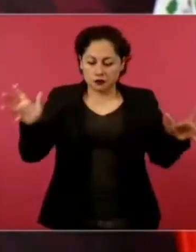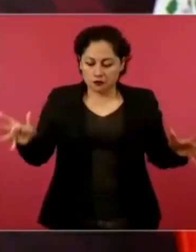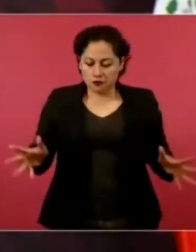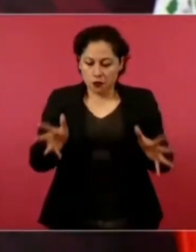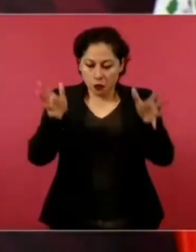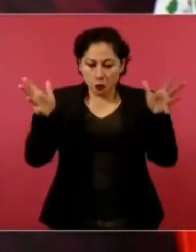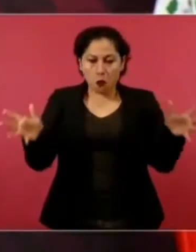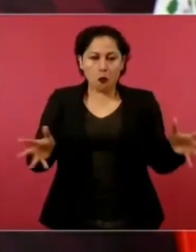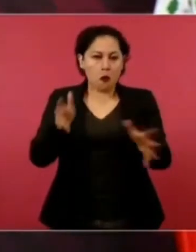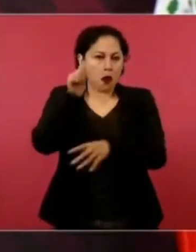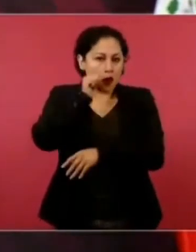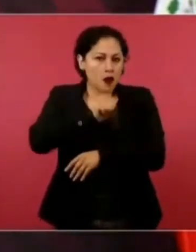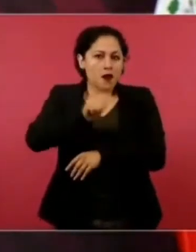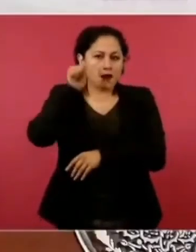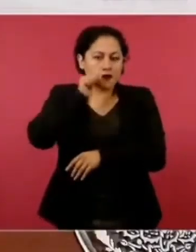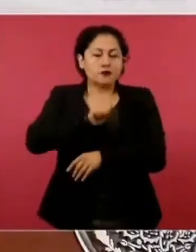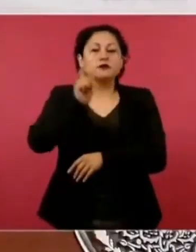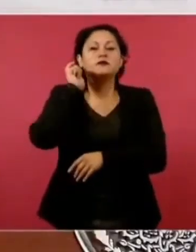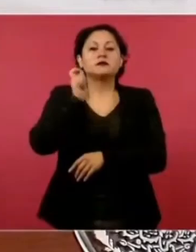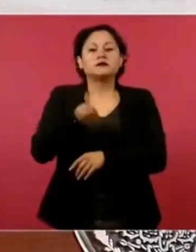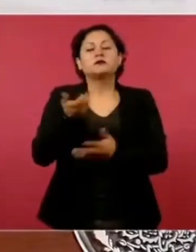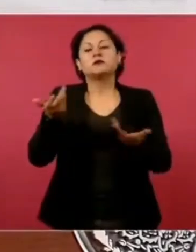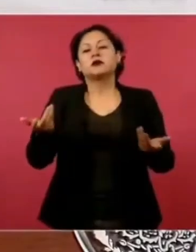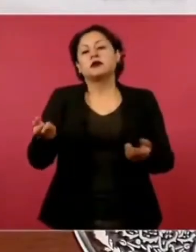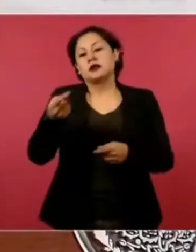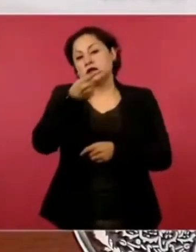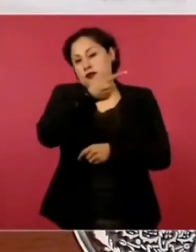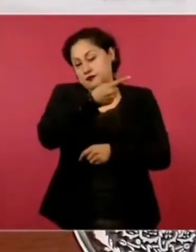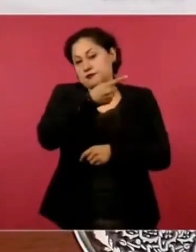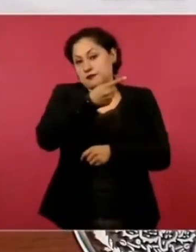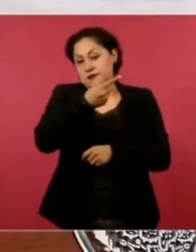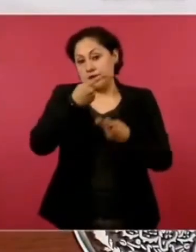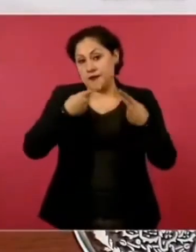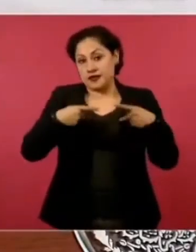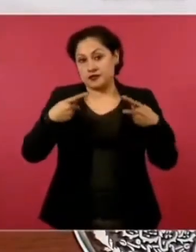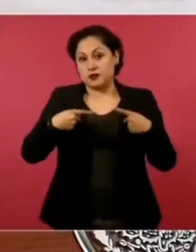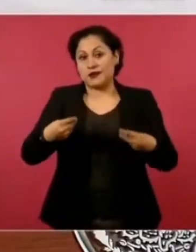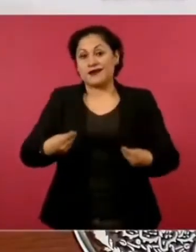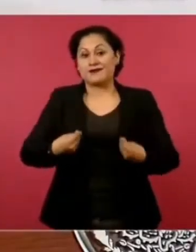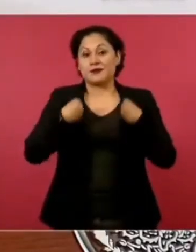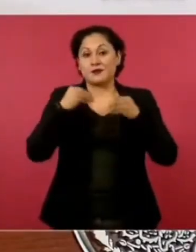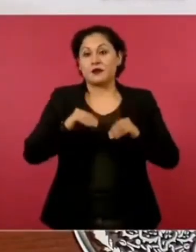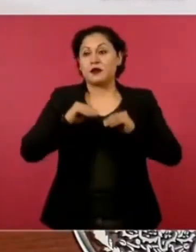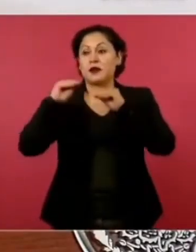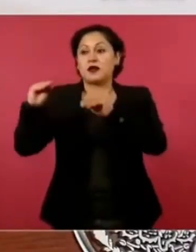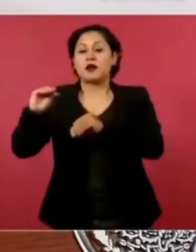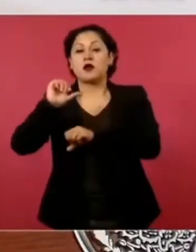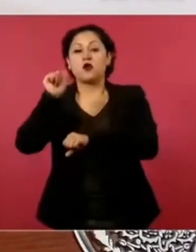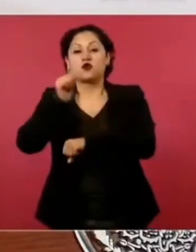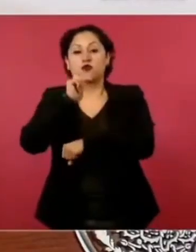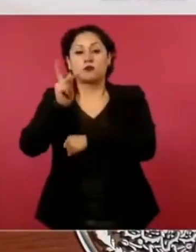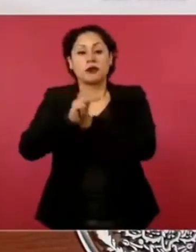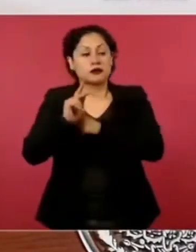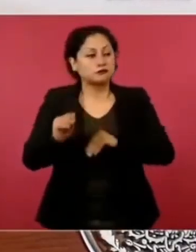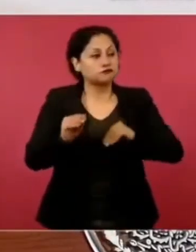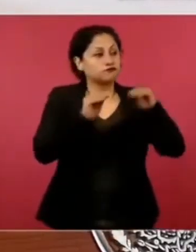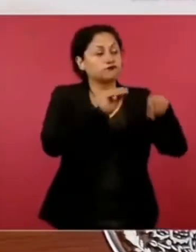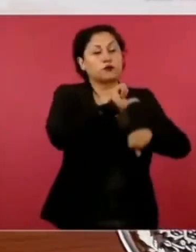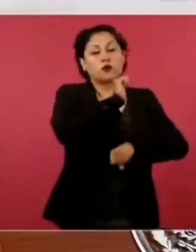y merecen todo nuestro apoyo, nuestro reconocimiento. Además, el gesto, ¿no?,